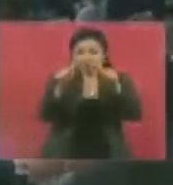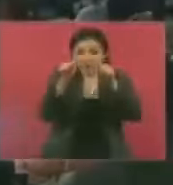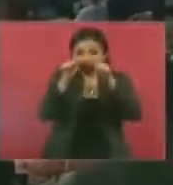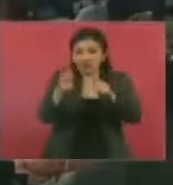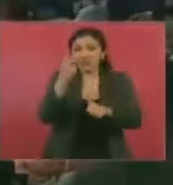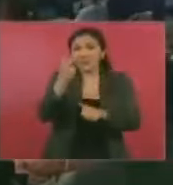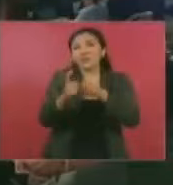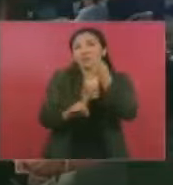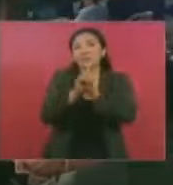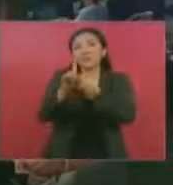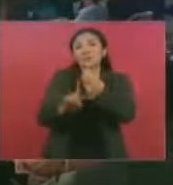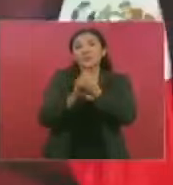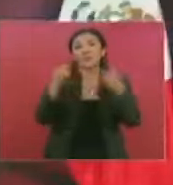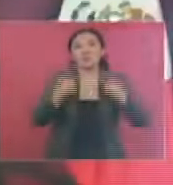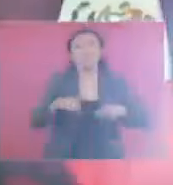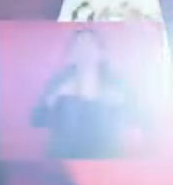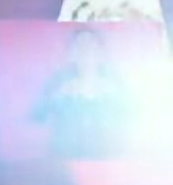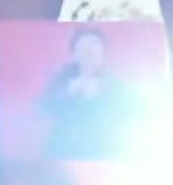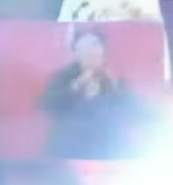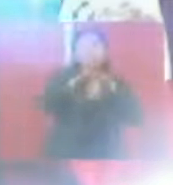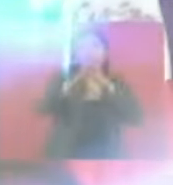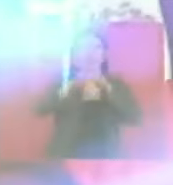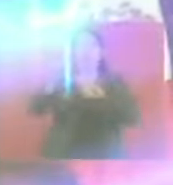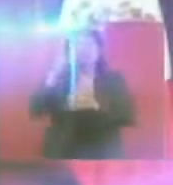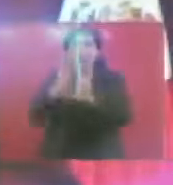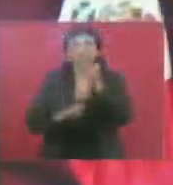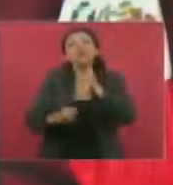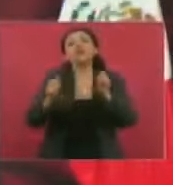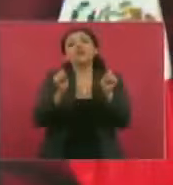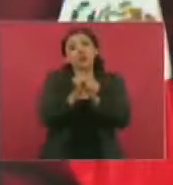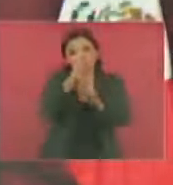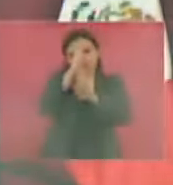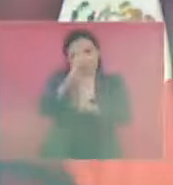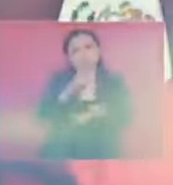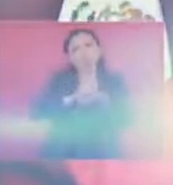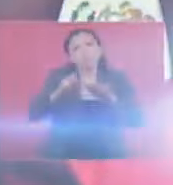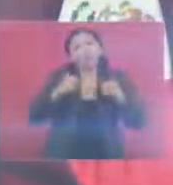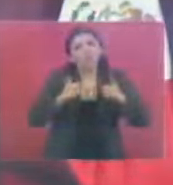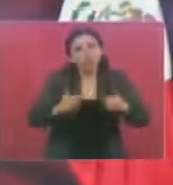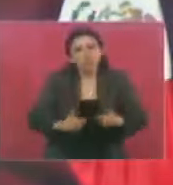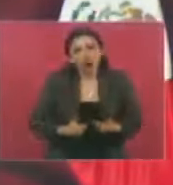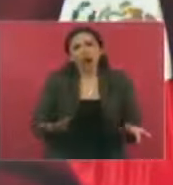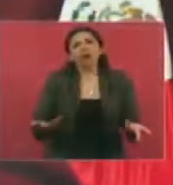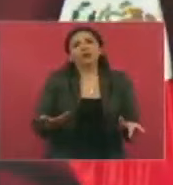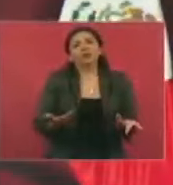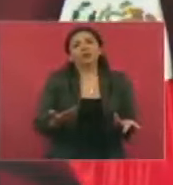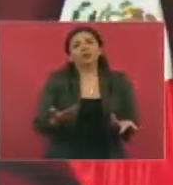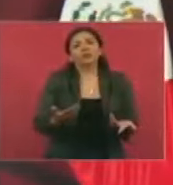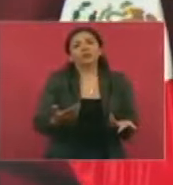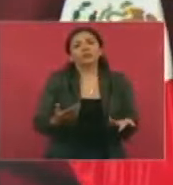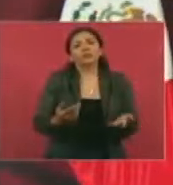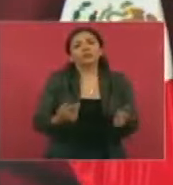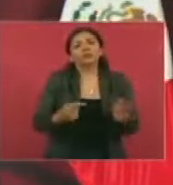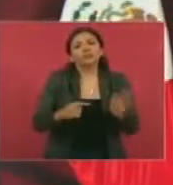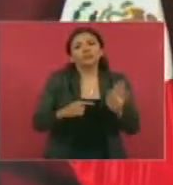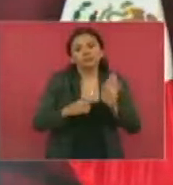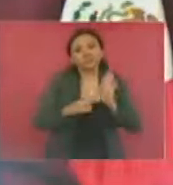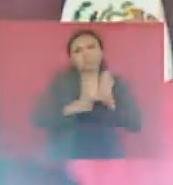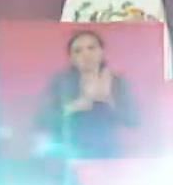el fenómeno migratorio, respetando los derechos humanos, dando opciones,